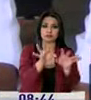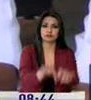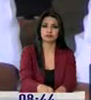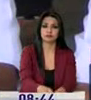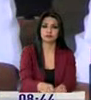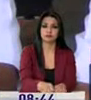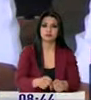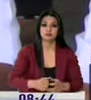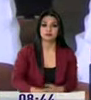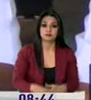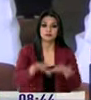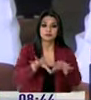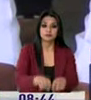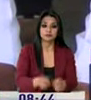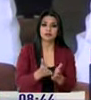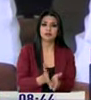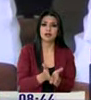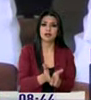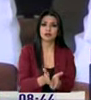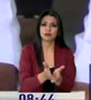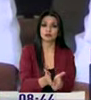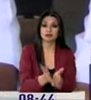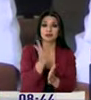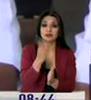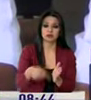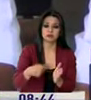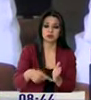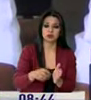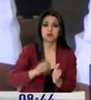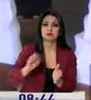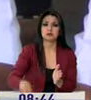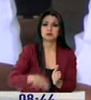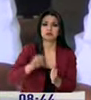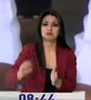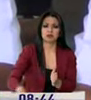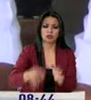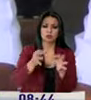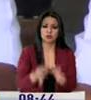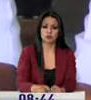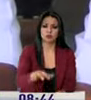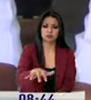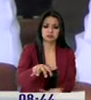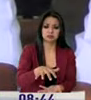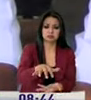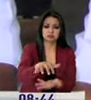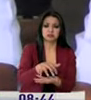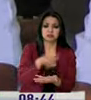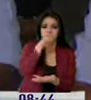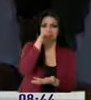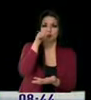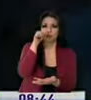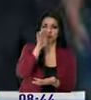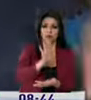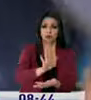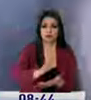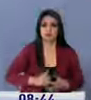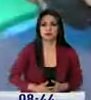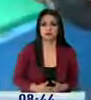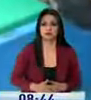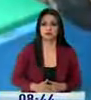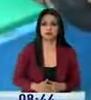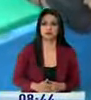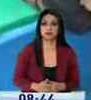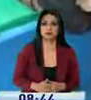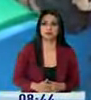embarcación pesquera con tres motores fuera de borda, llevando sustancias sujetas a fiscalización.